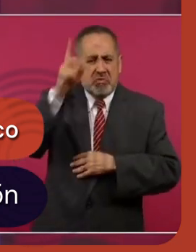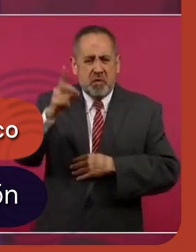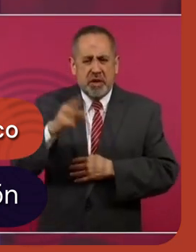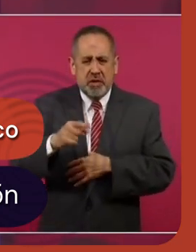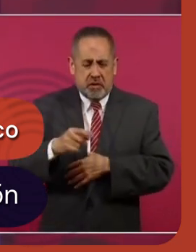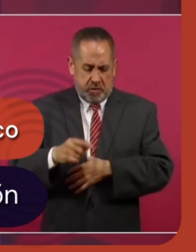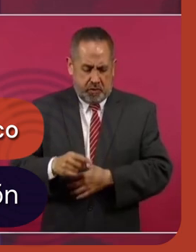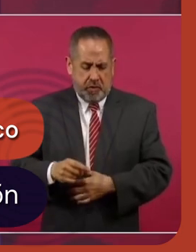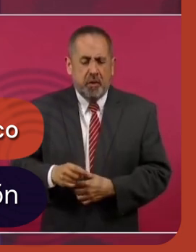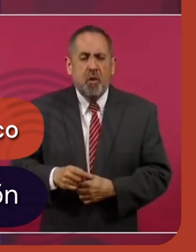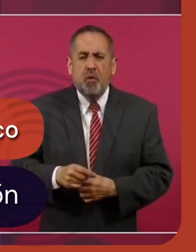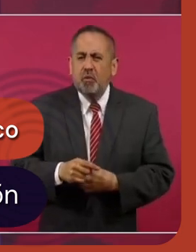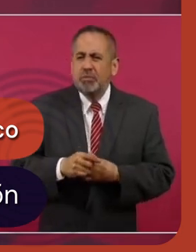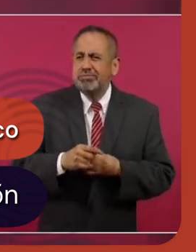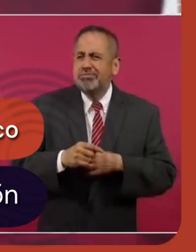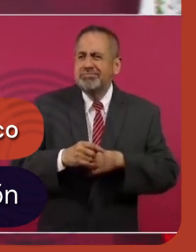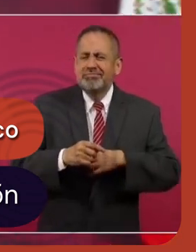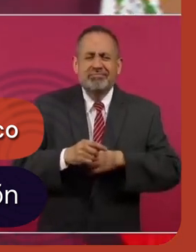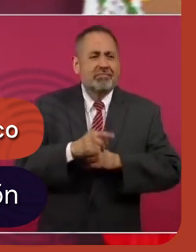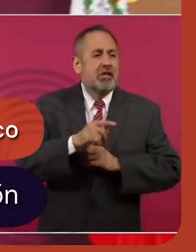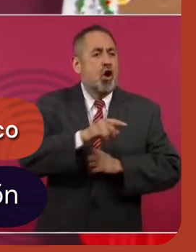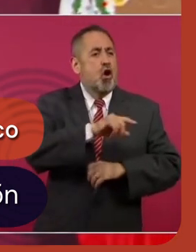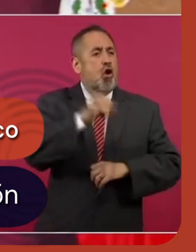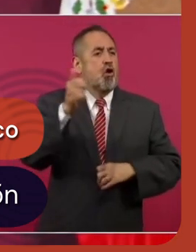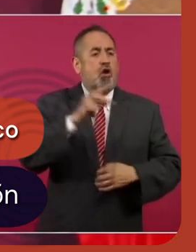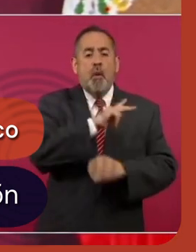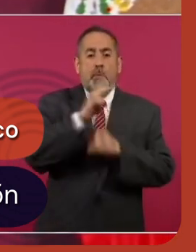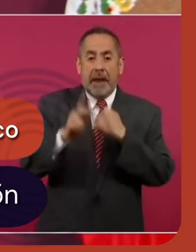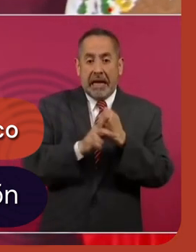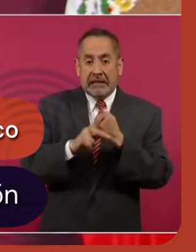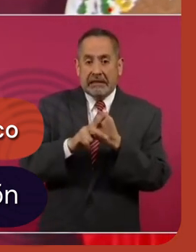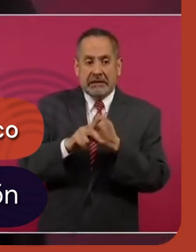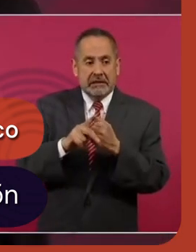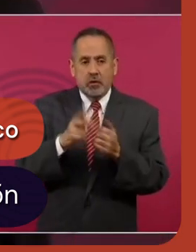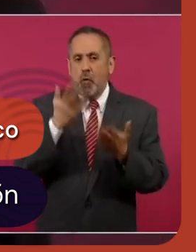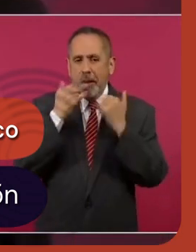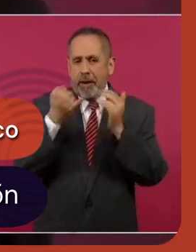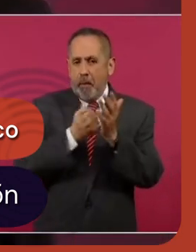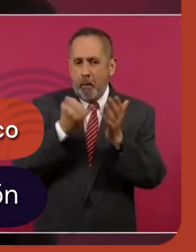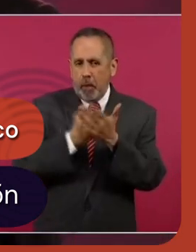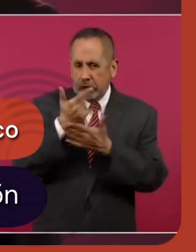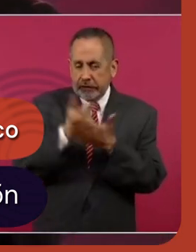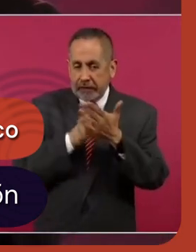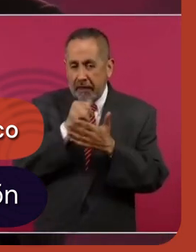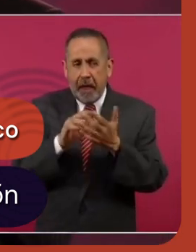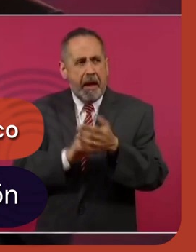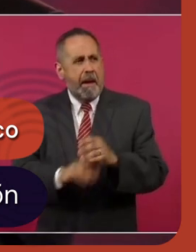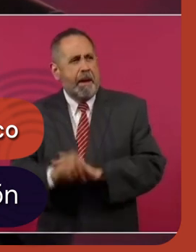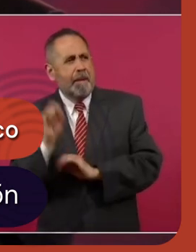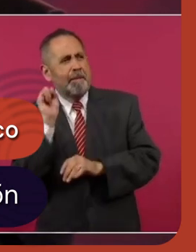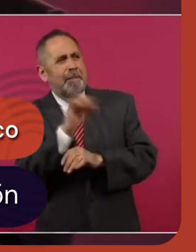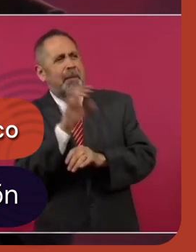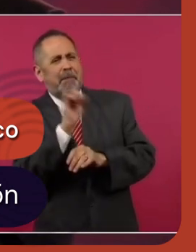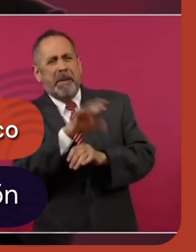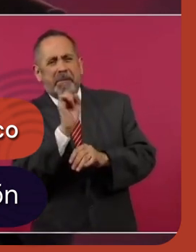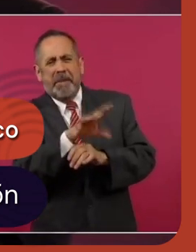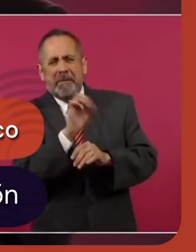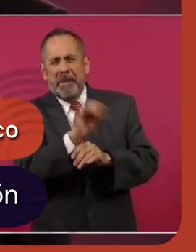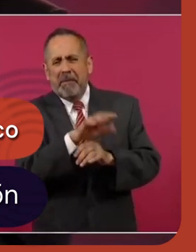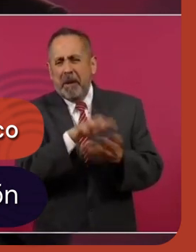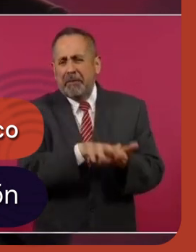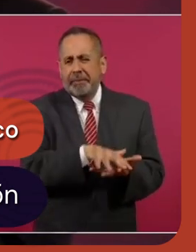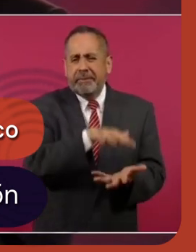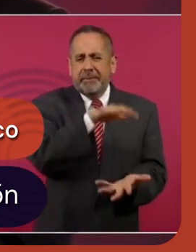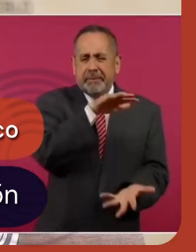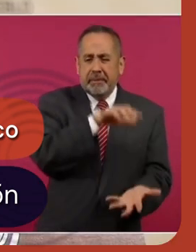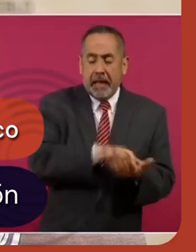y en los paraísos fiscales se iba el dinero del presupuesto, del